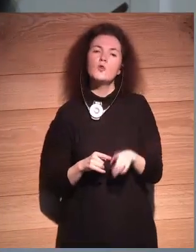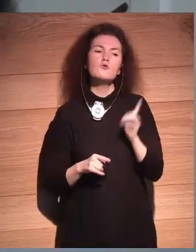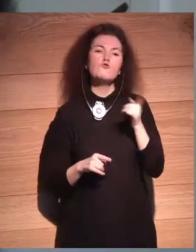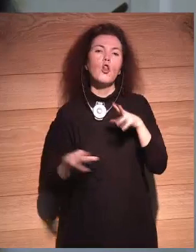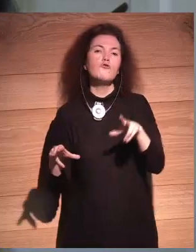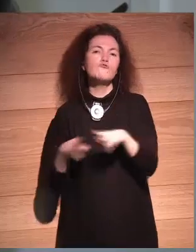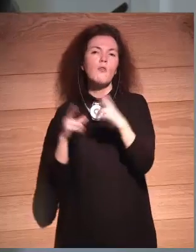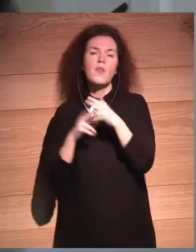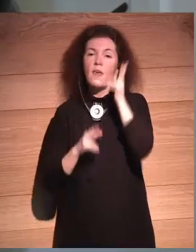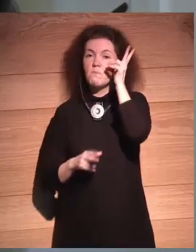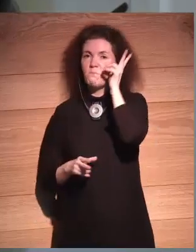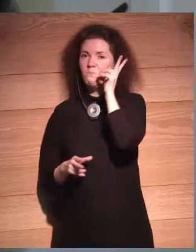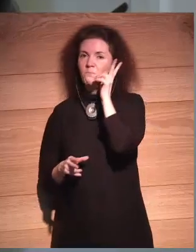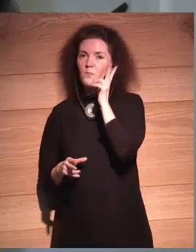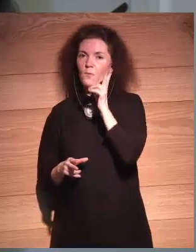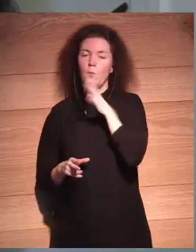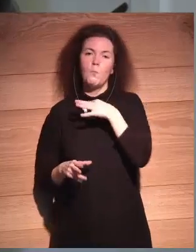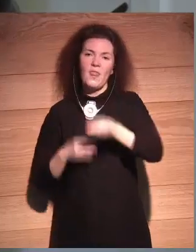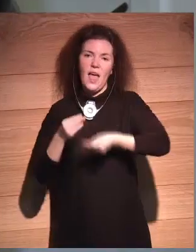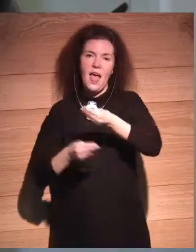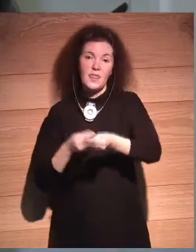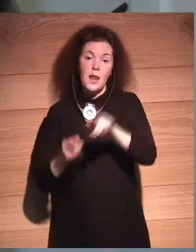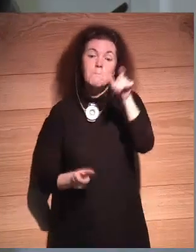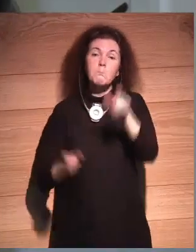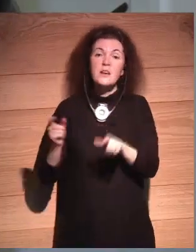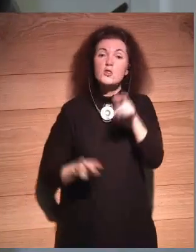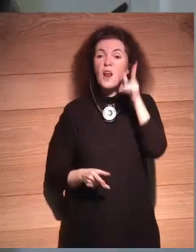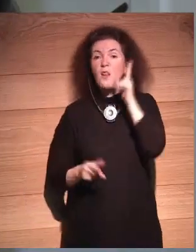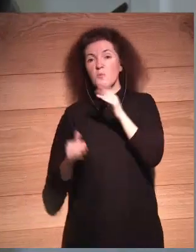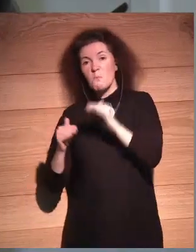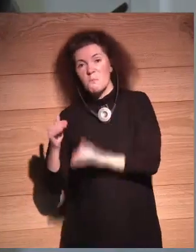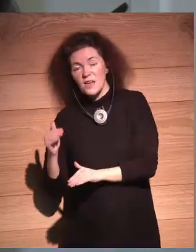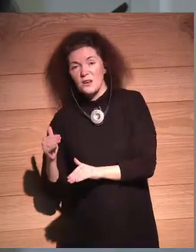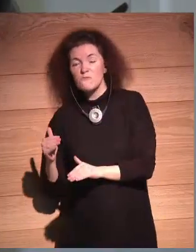la sociedad privilegiada puede seguir haciendo esto, y los menos privilegiados